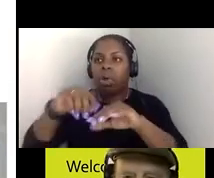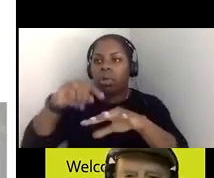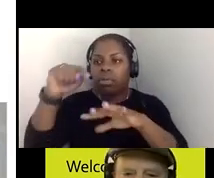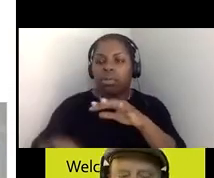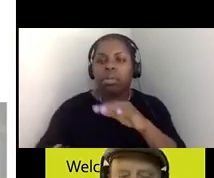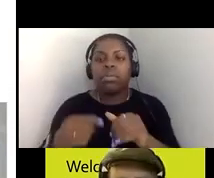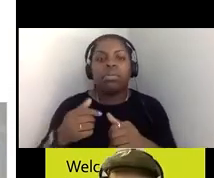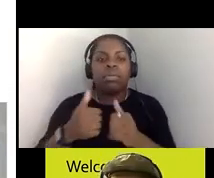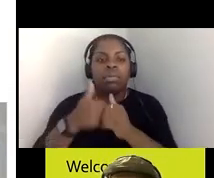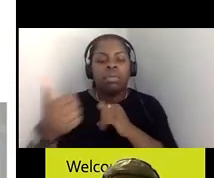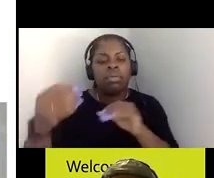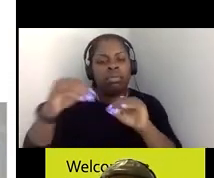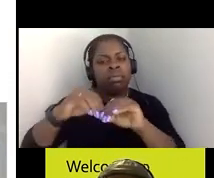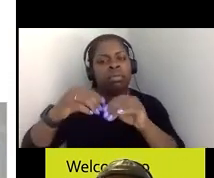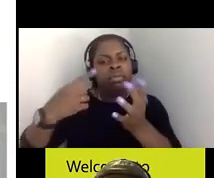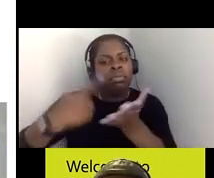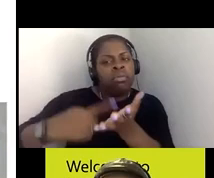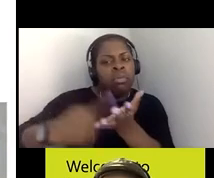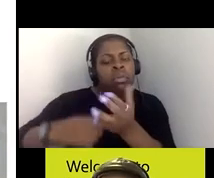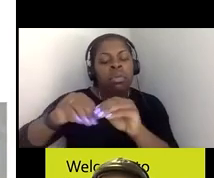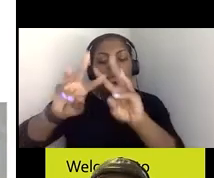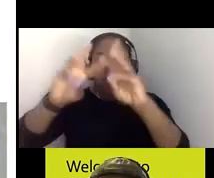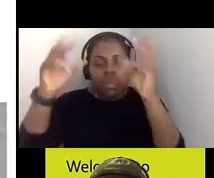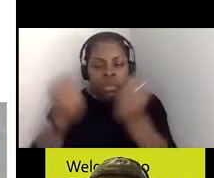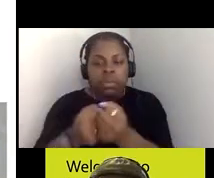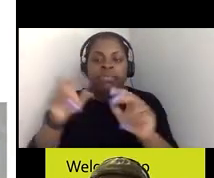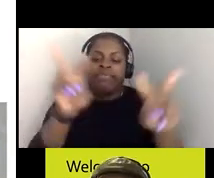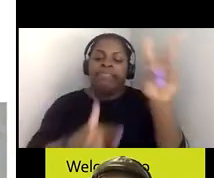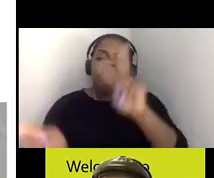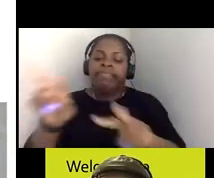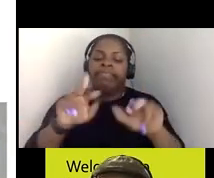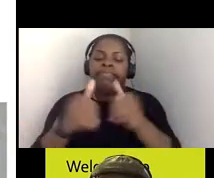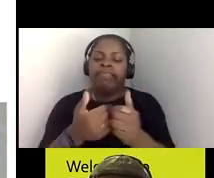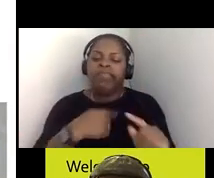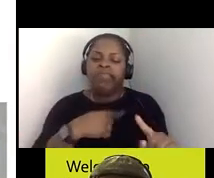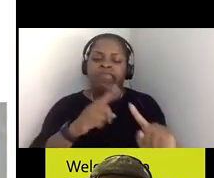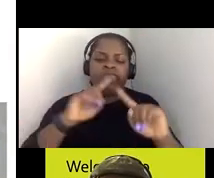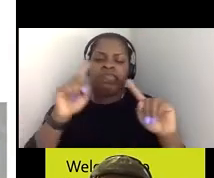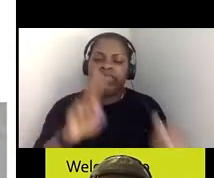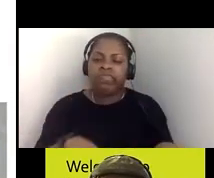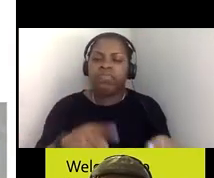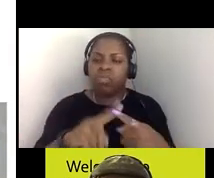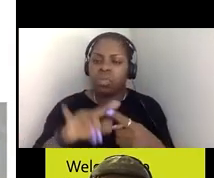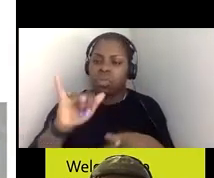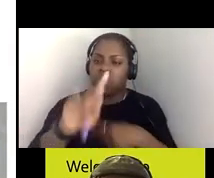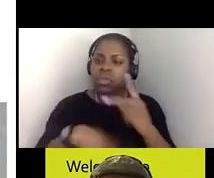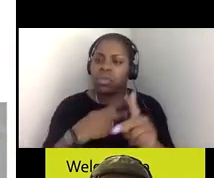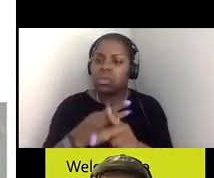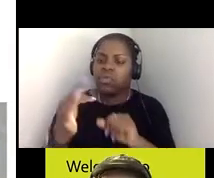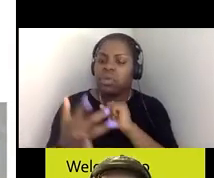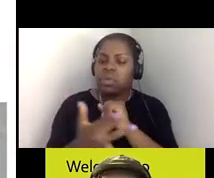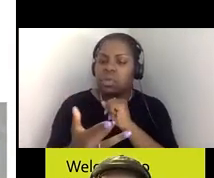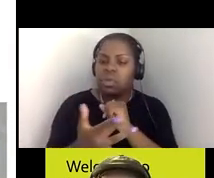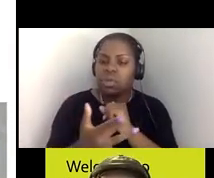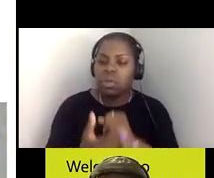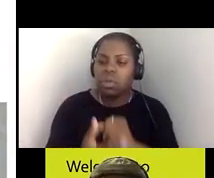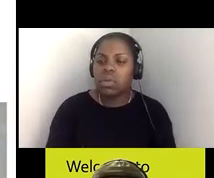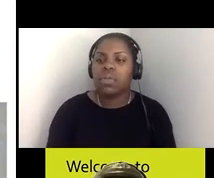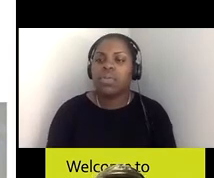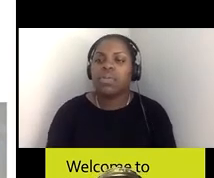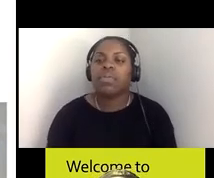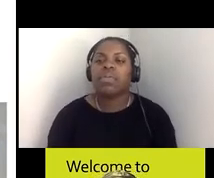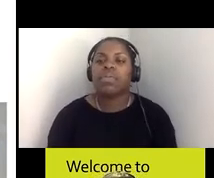electrónica un poco más en otros momentos en el taller y ver cómo vamos a responder a estos tipos de